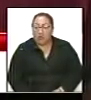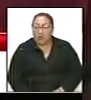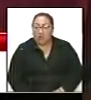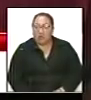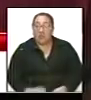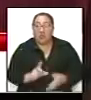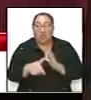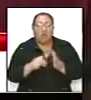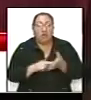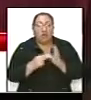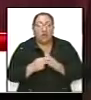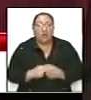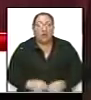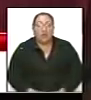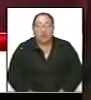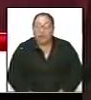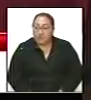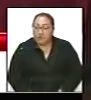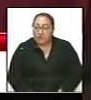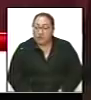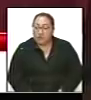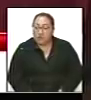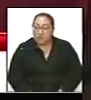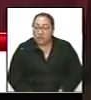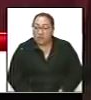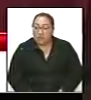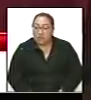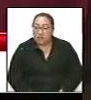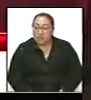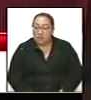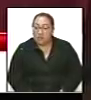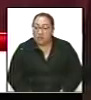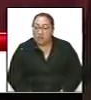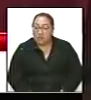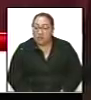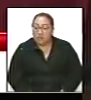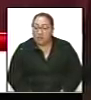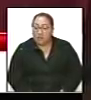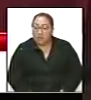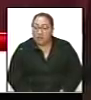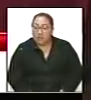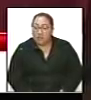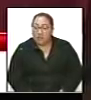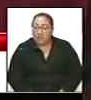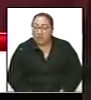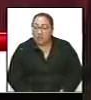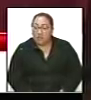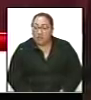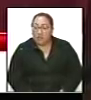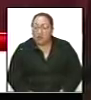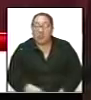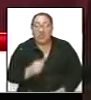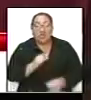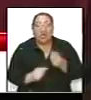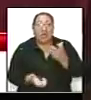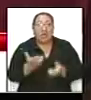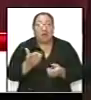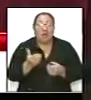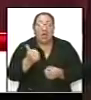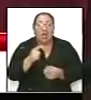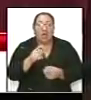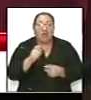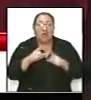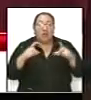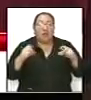luego, para seguir con la regularización, se incineraron actas que contenían los vales